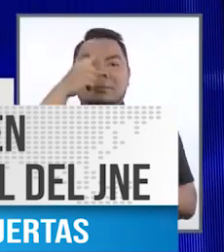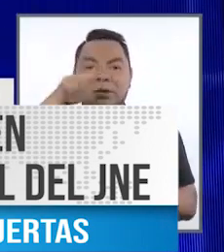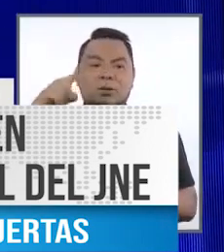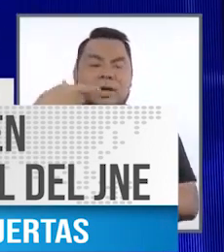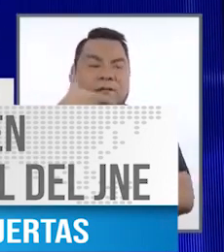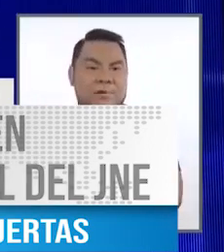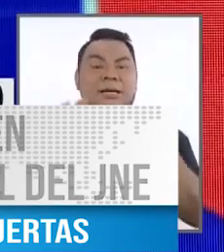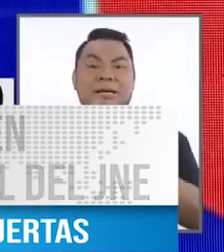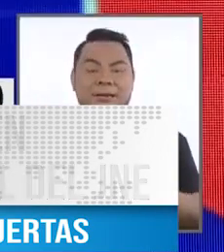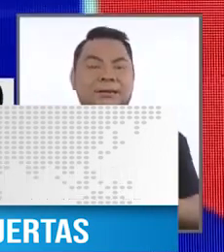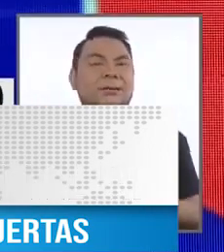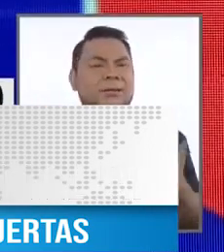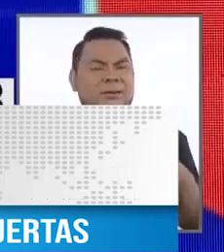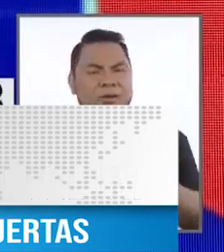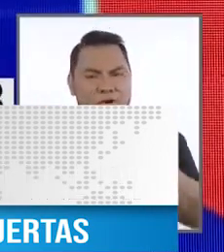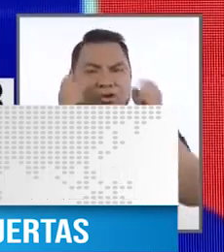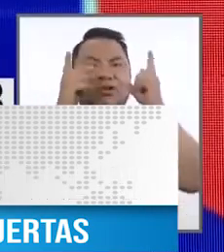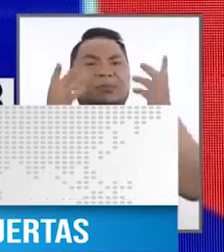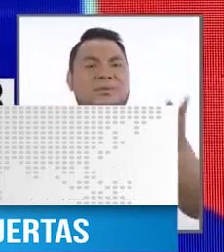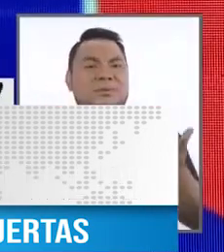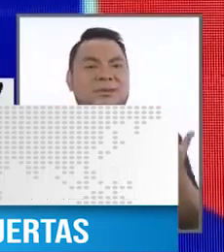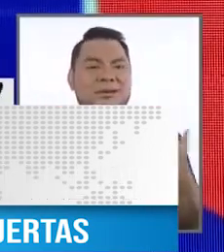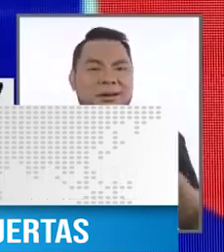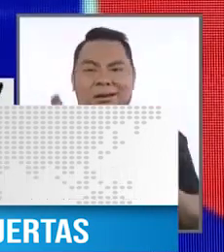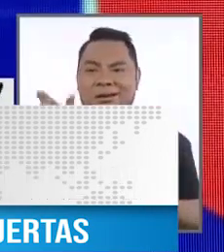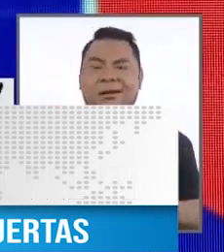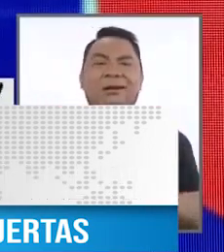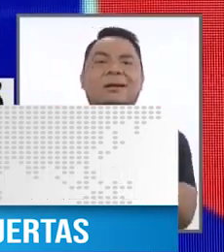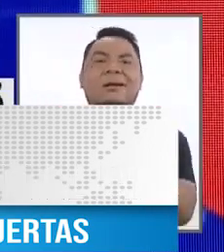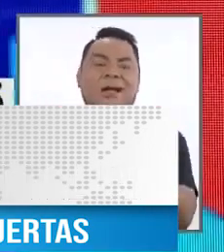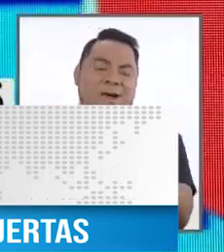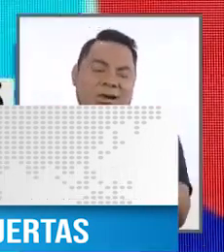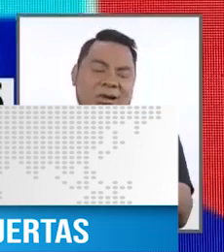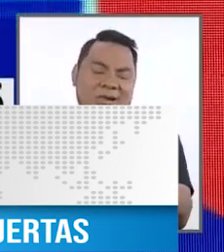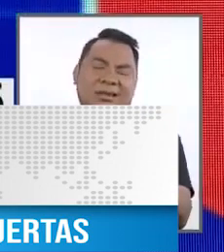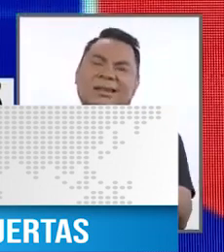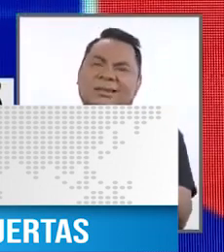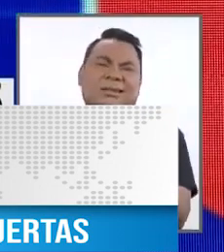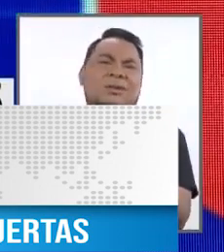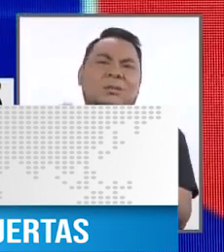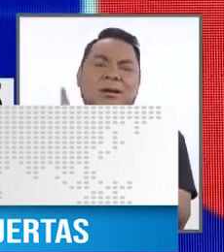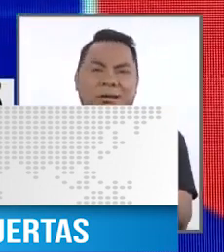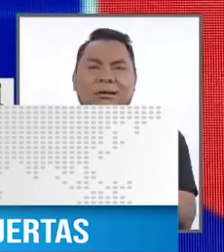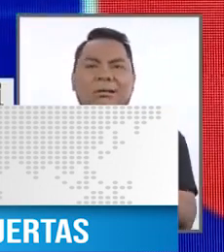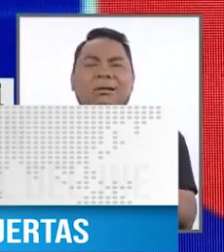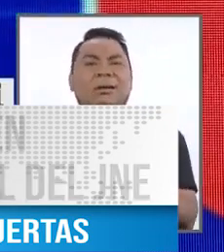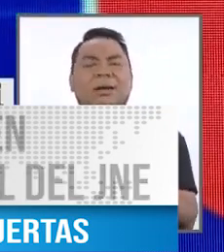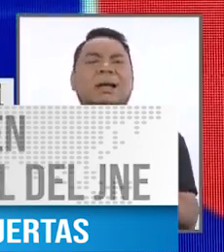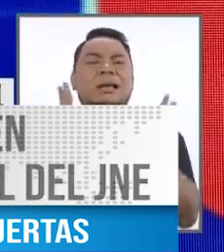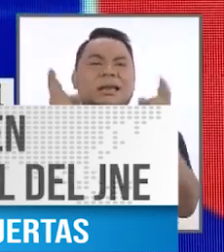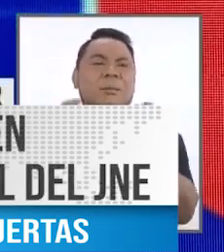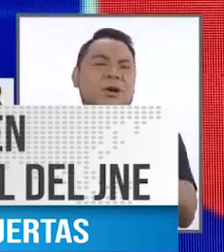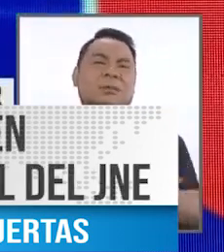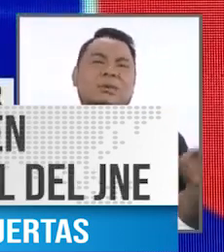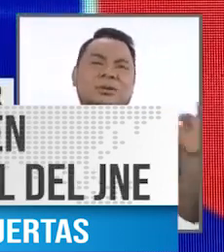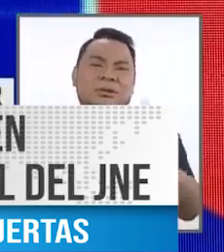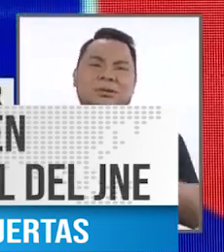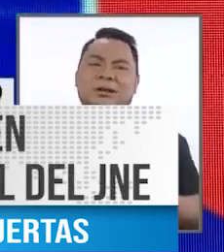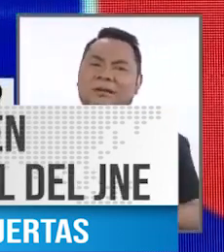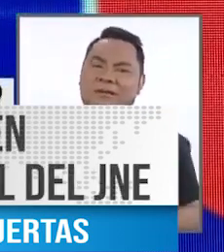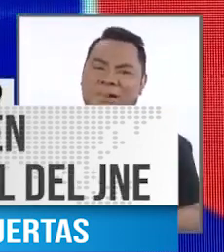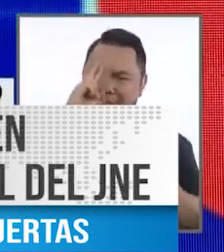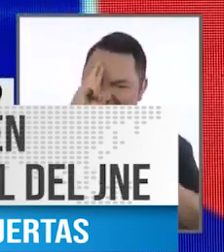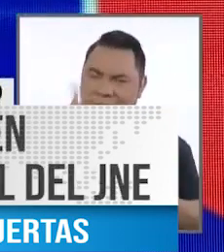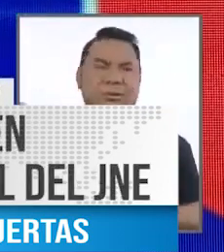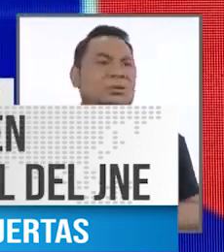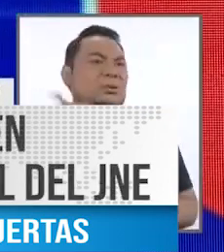todo momento. Me parece increíble que hayan candidatos que estén leyendo sus propuestas de temas tan importantes. La verdad es que es una falta de